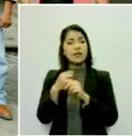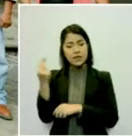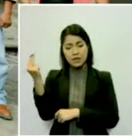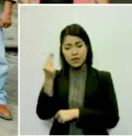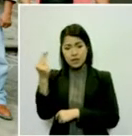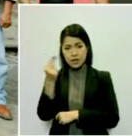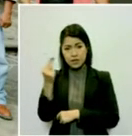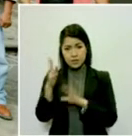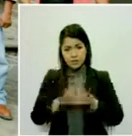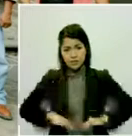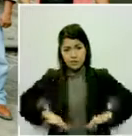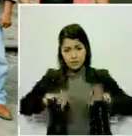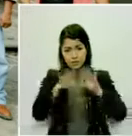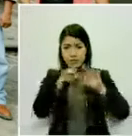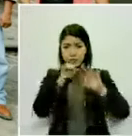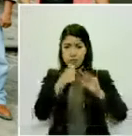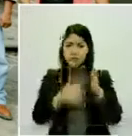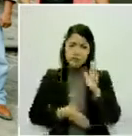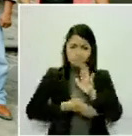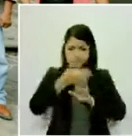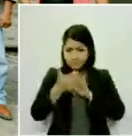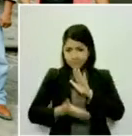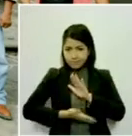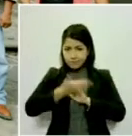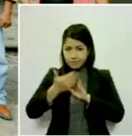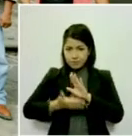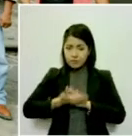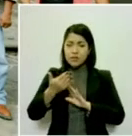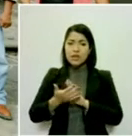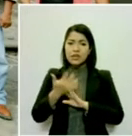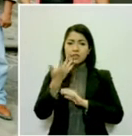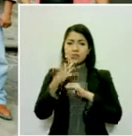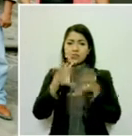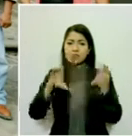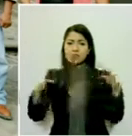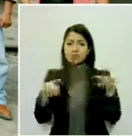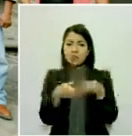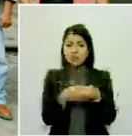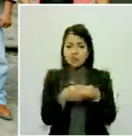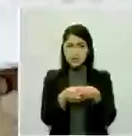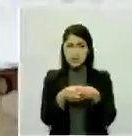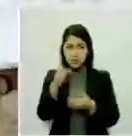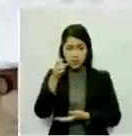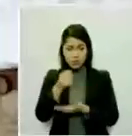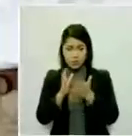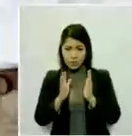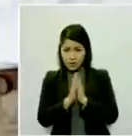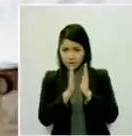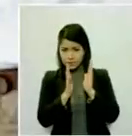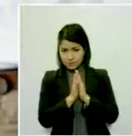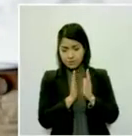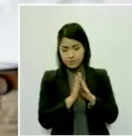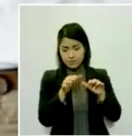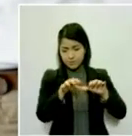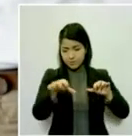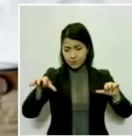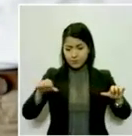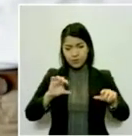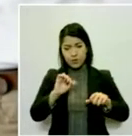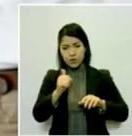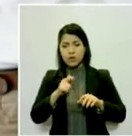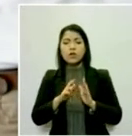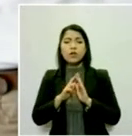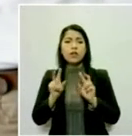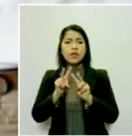primera necesidad en cuanto a infraestructura, y son las 5 comunidades que están participando. La que sigue, por favor. En el tema